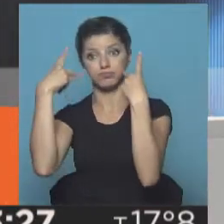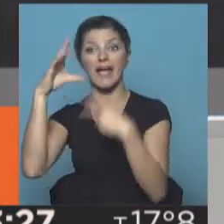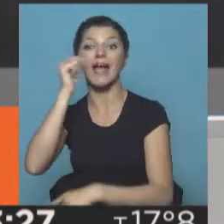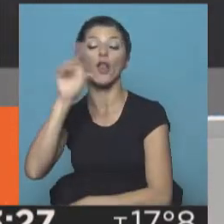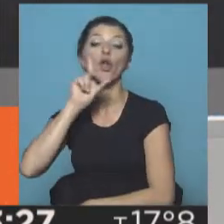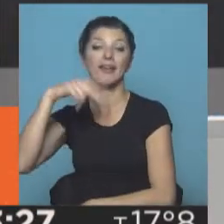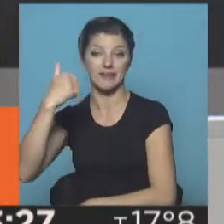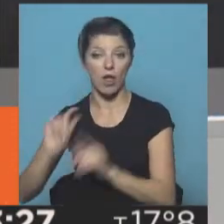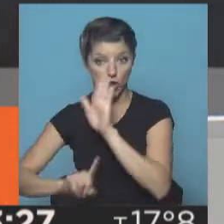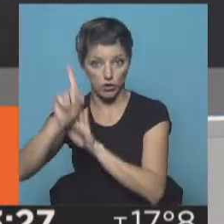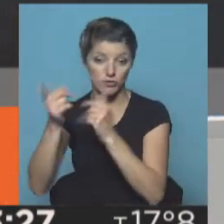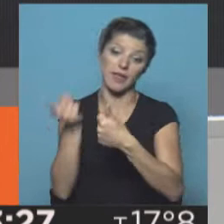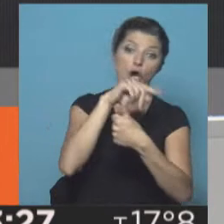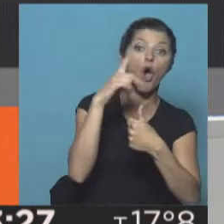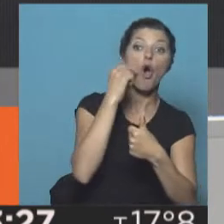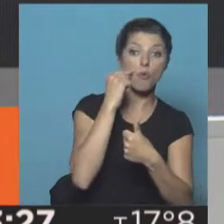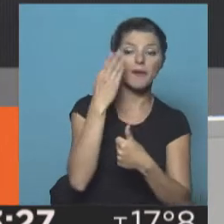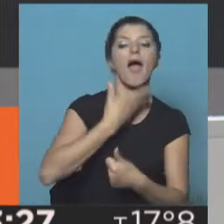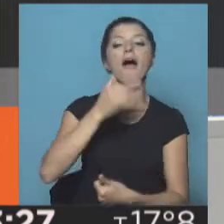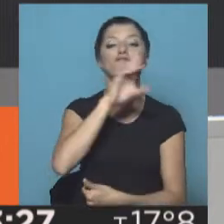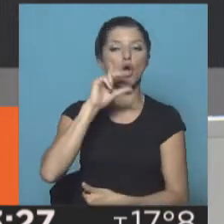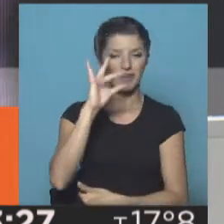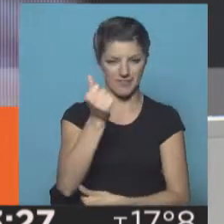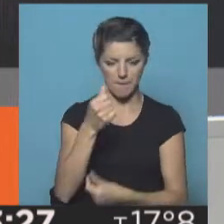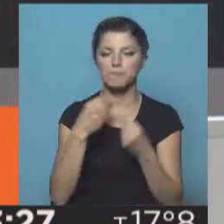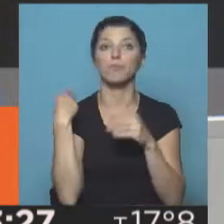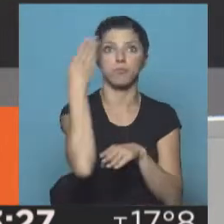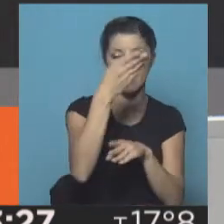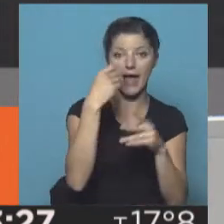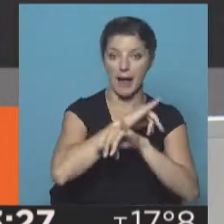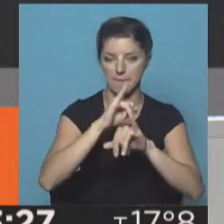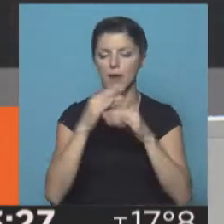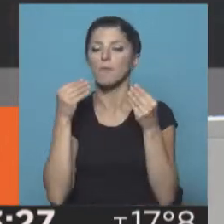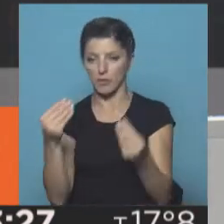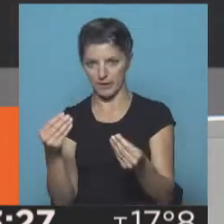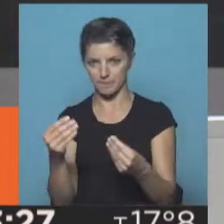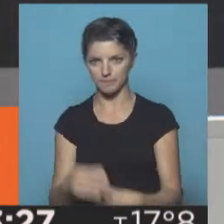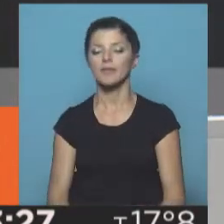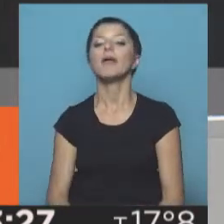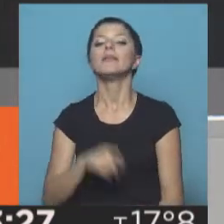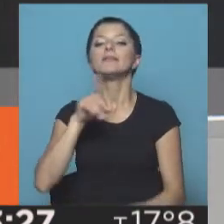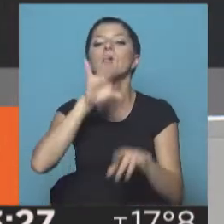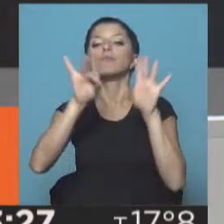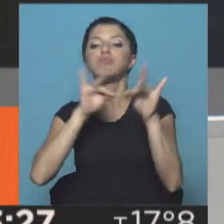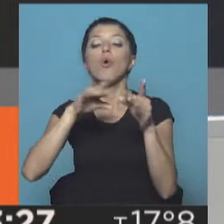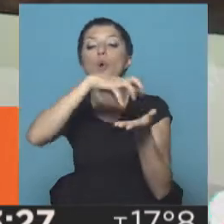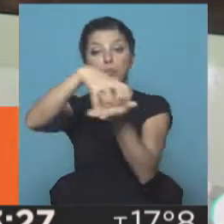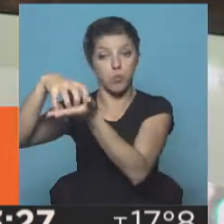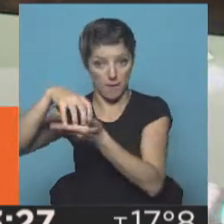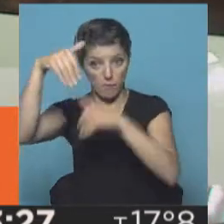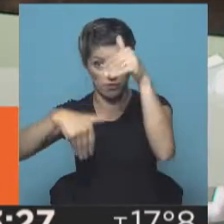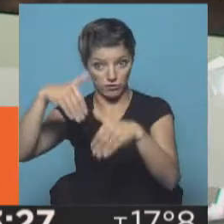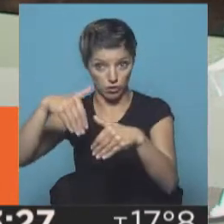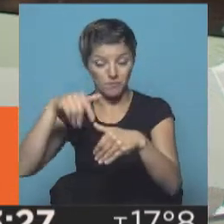Trump se fue a Florida. ¿Por qué? Las elecciones en los Estados Unidos son indirectas y se votan colegios electorales. Allí, estos